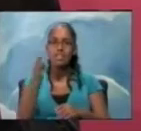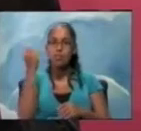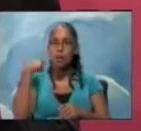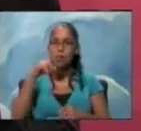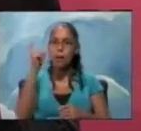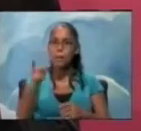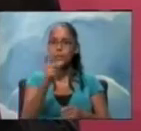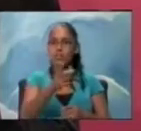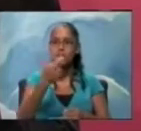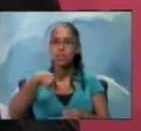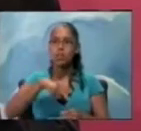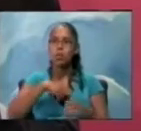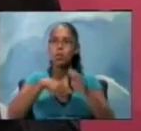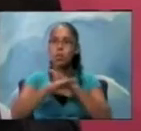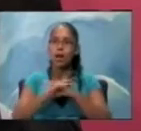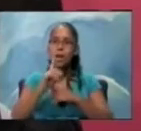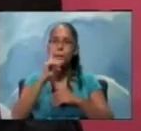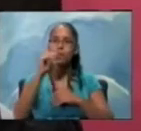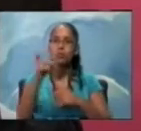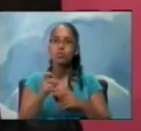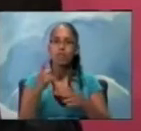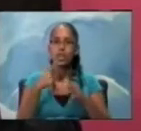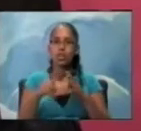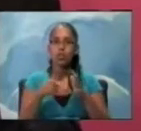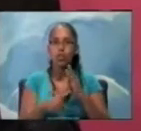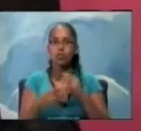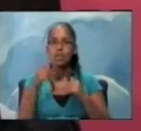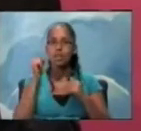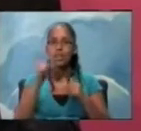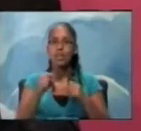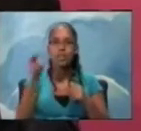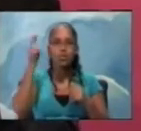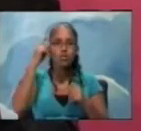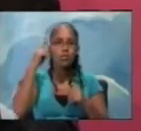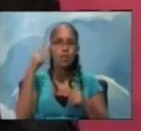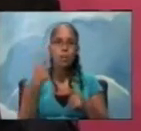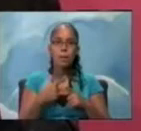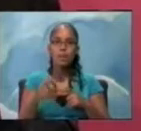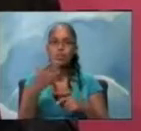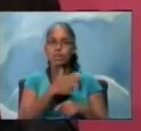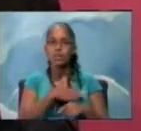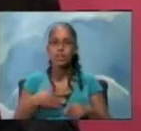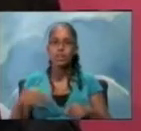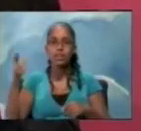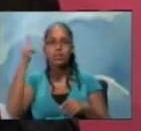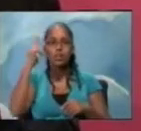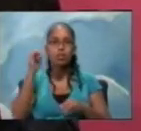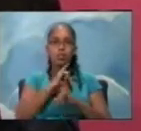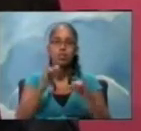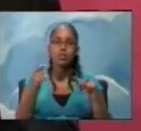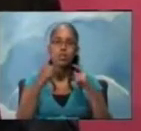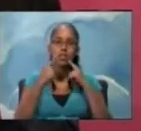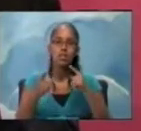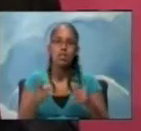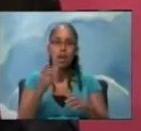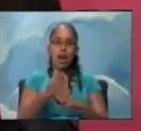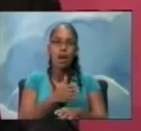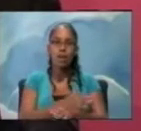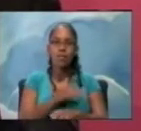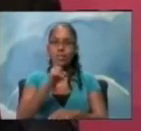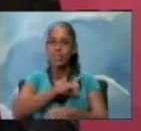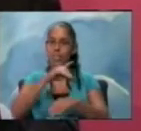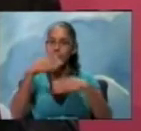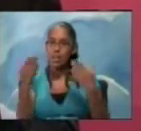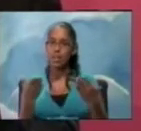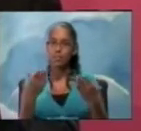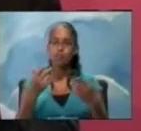personas que nos van a preguntar cosas que ellos saben, pero que quieren saber, como ya dije antes, de qué manera nosotros le